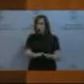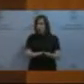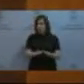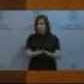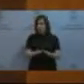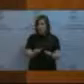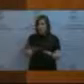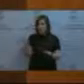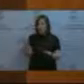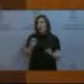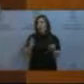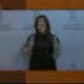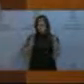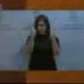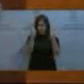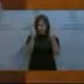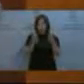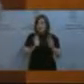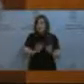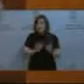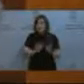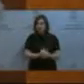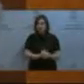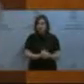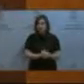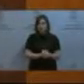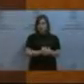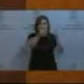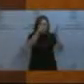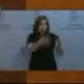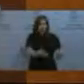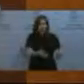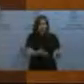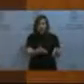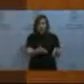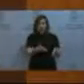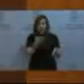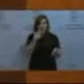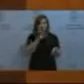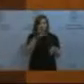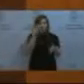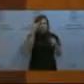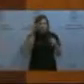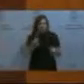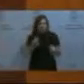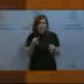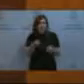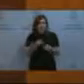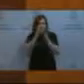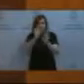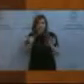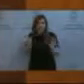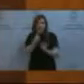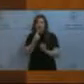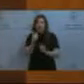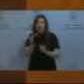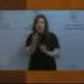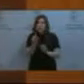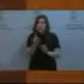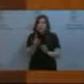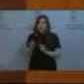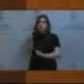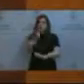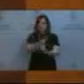a los informes oficiales, pero usted no le da ninguna credibilidad al informe que deduce que el traumatismo,